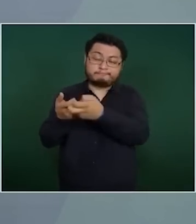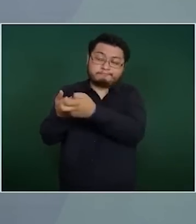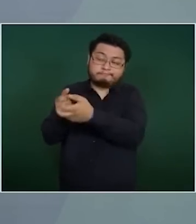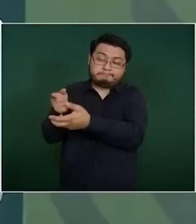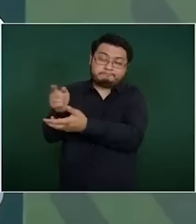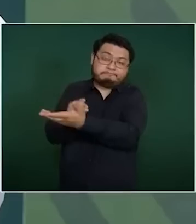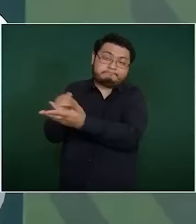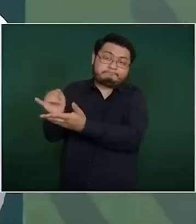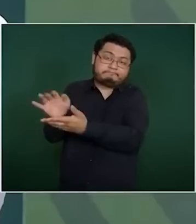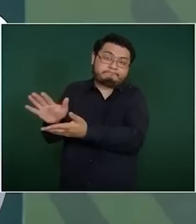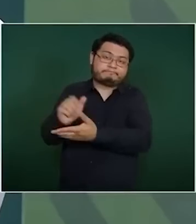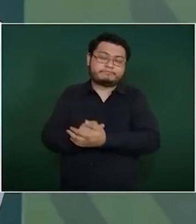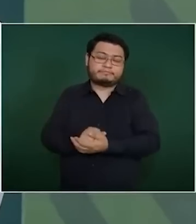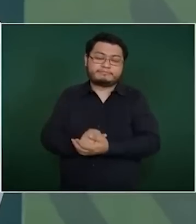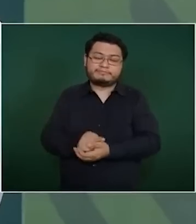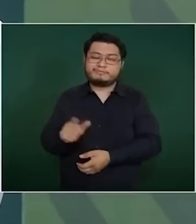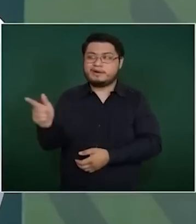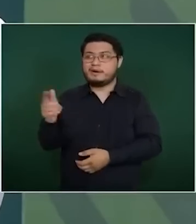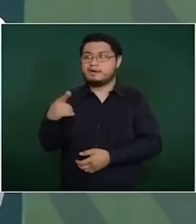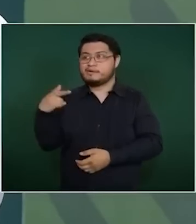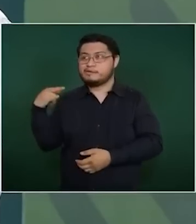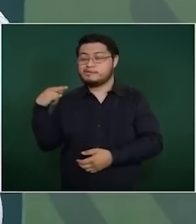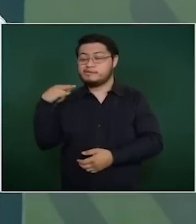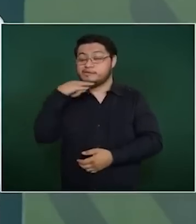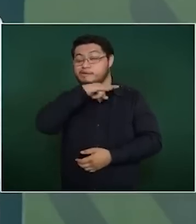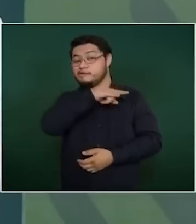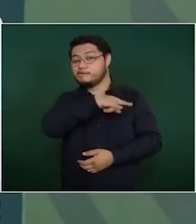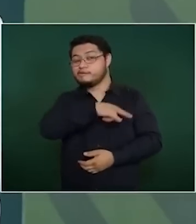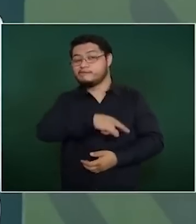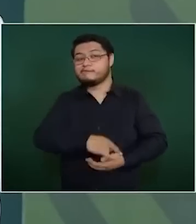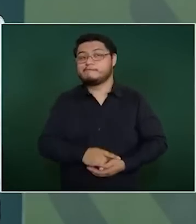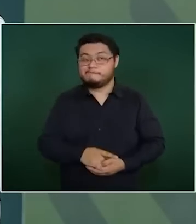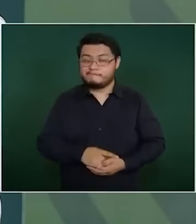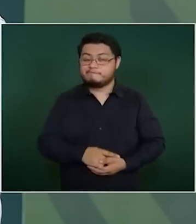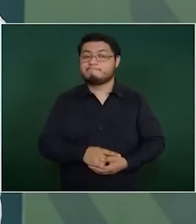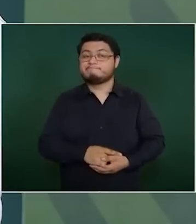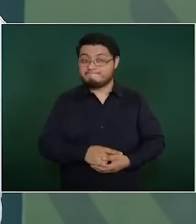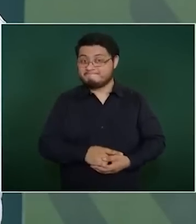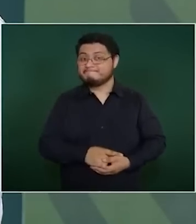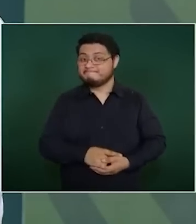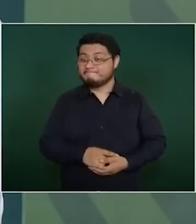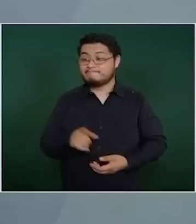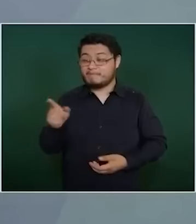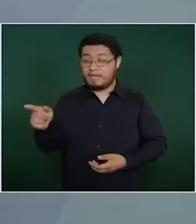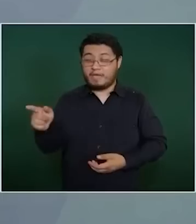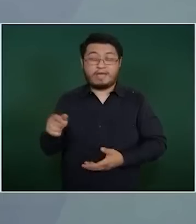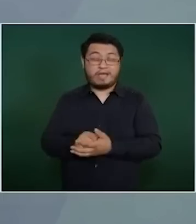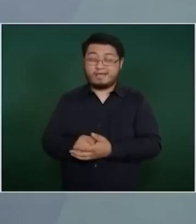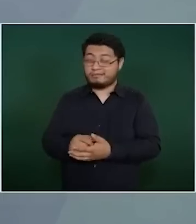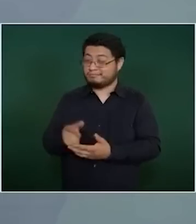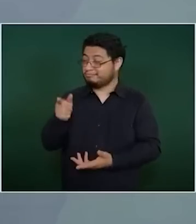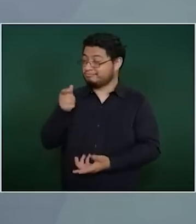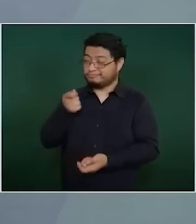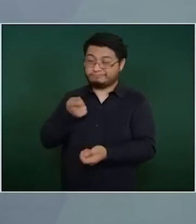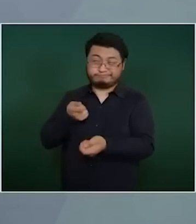Nada más que son muy hipócritas y son, repito, racistas,